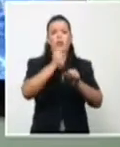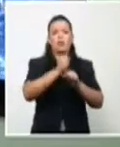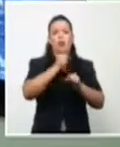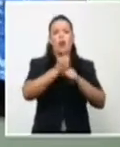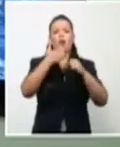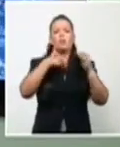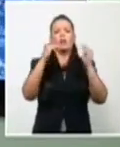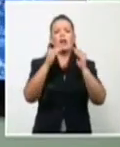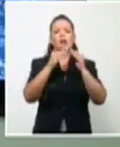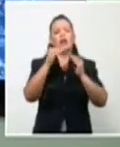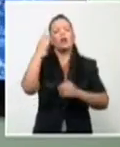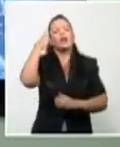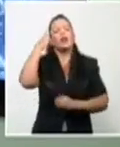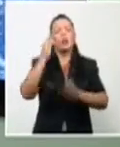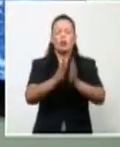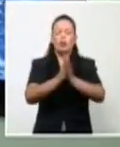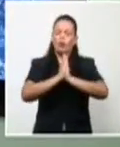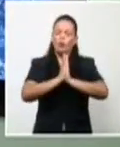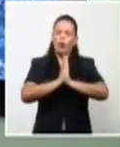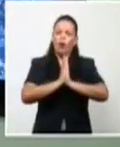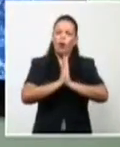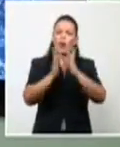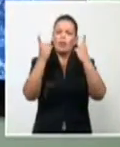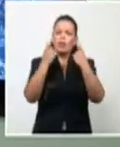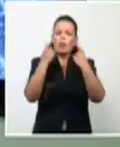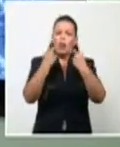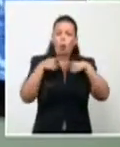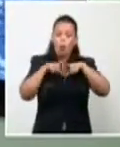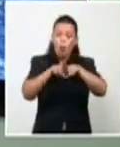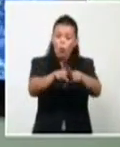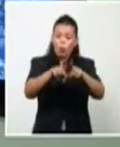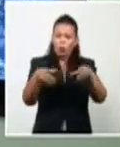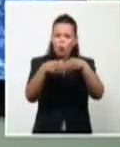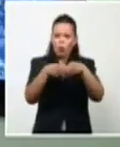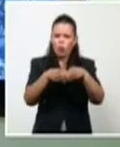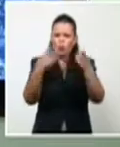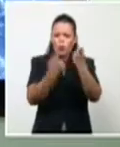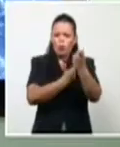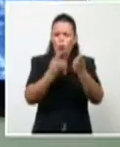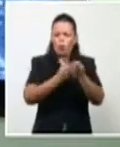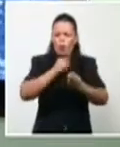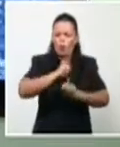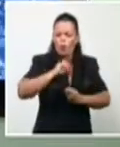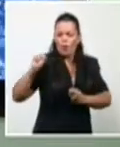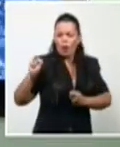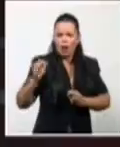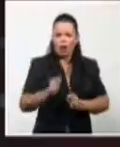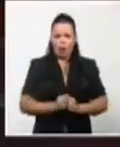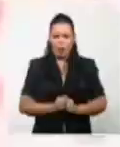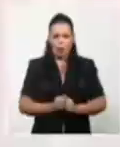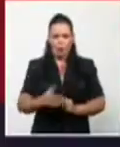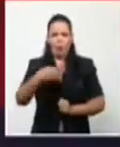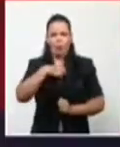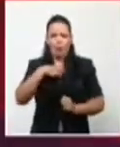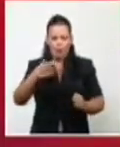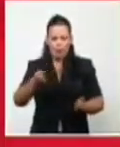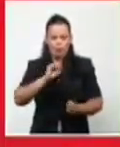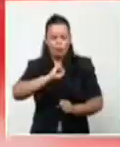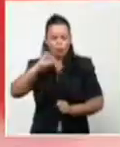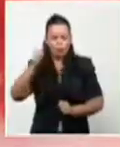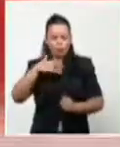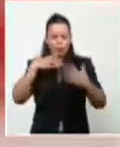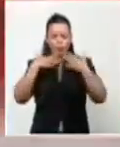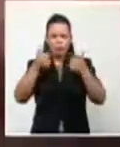batalla que juntos podemos ganarla para juntos tener una nueva victoria.